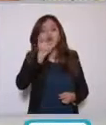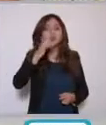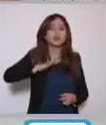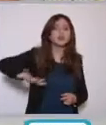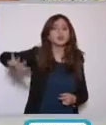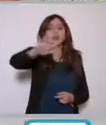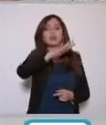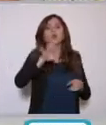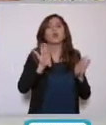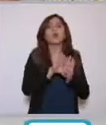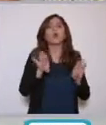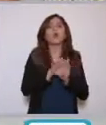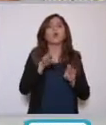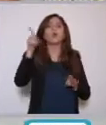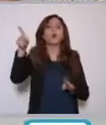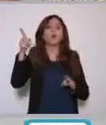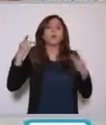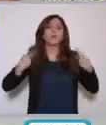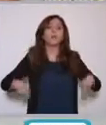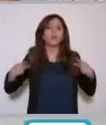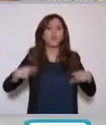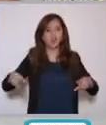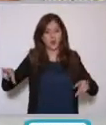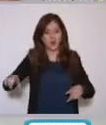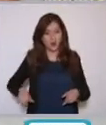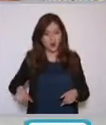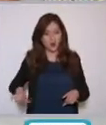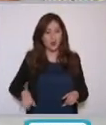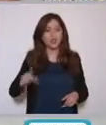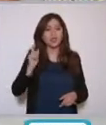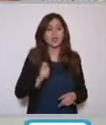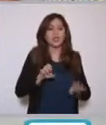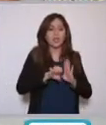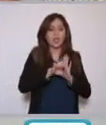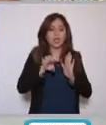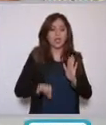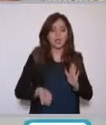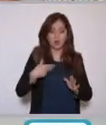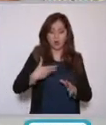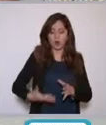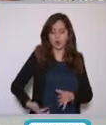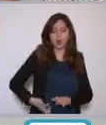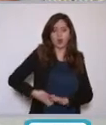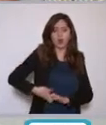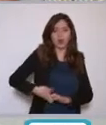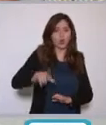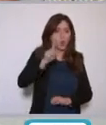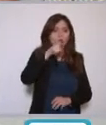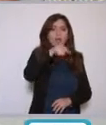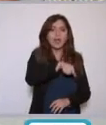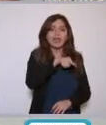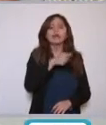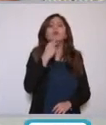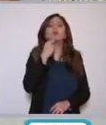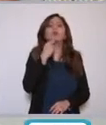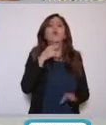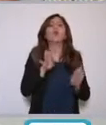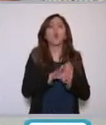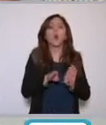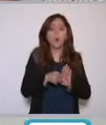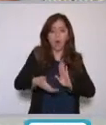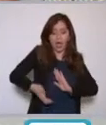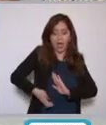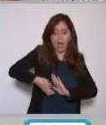el ámbito, por ejemplo, diplomático, es cuando la mujer la carga solamente con los dedos. ¿Cómo se carga una bolsa? Se carga desde